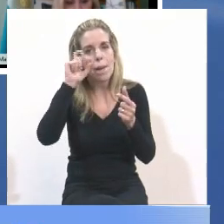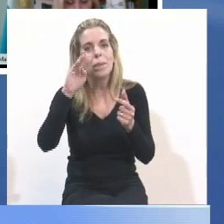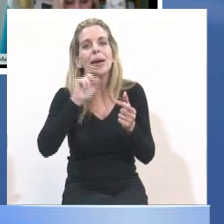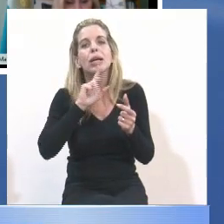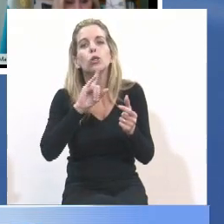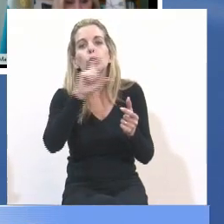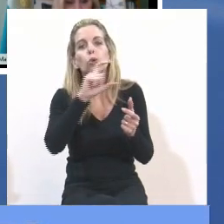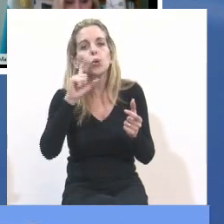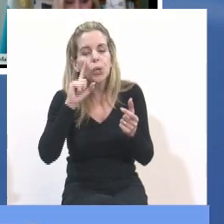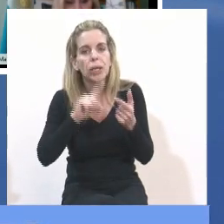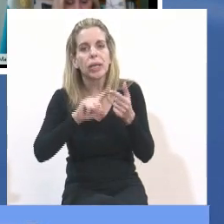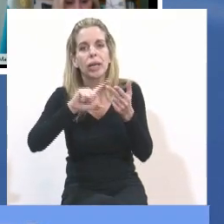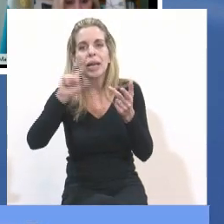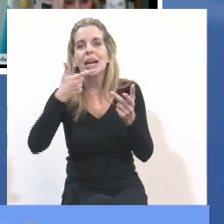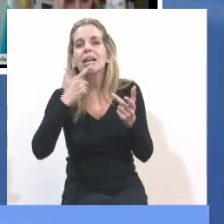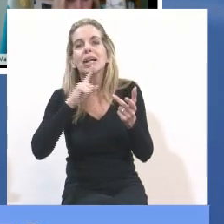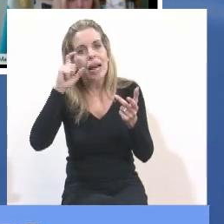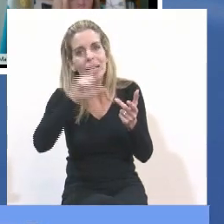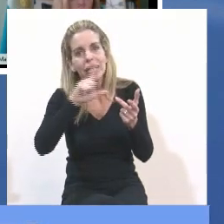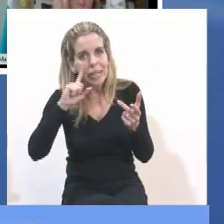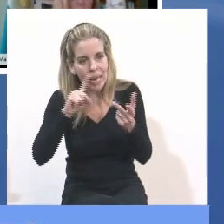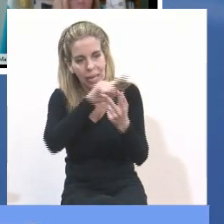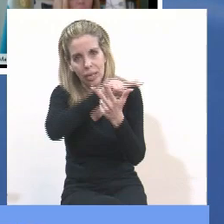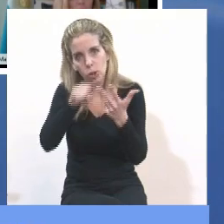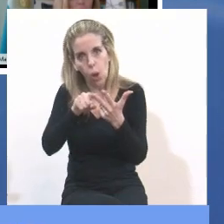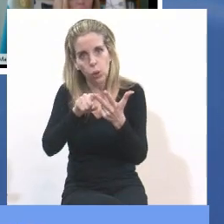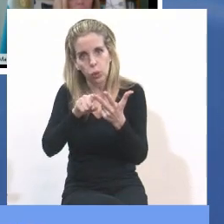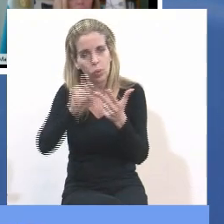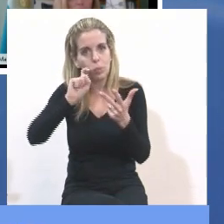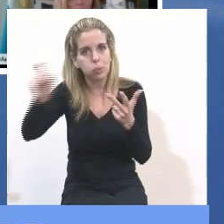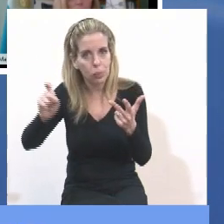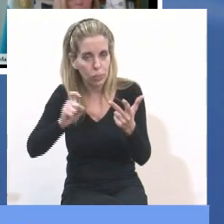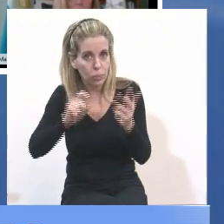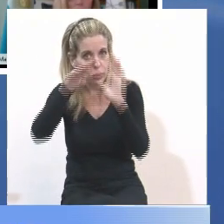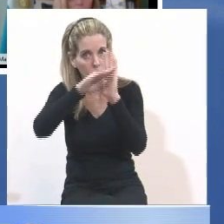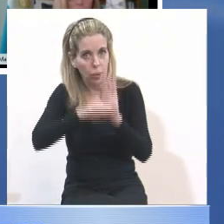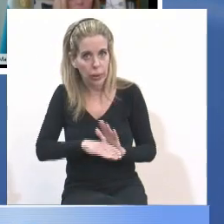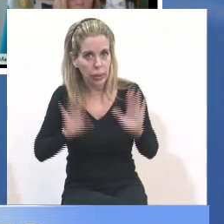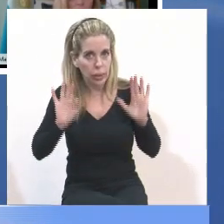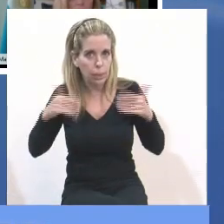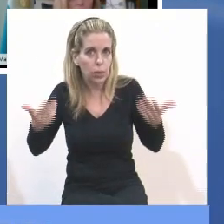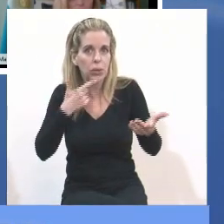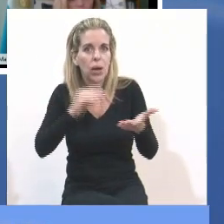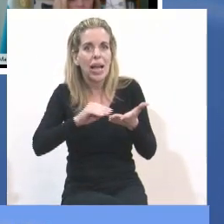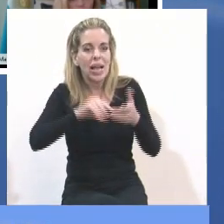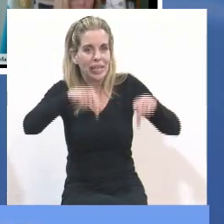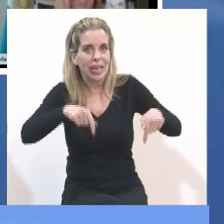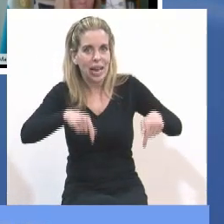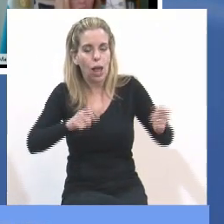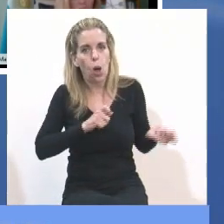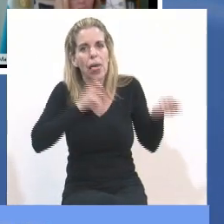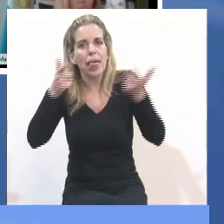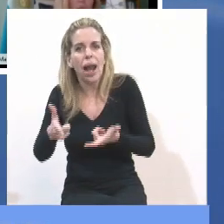Castelli, han incurrido en una conducta contumaz y no puede por eso este Senado otorgarles